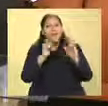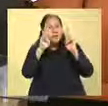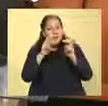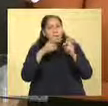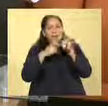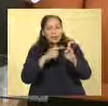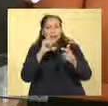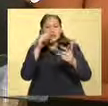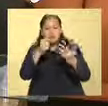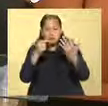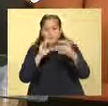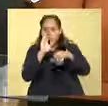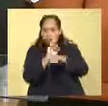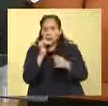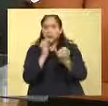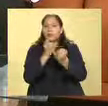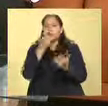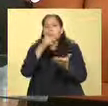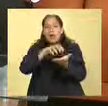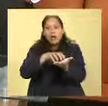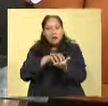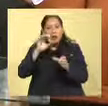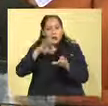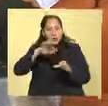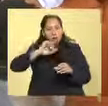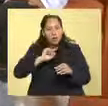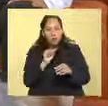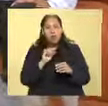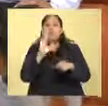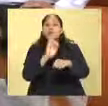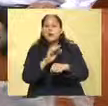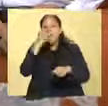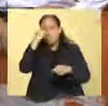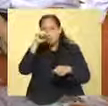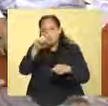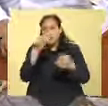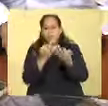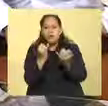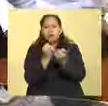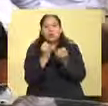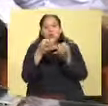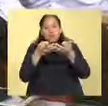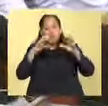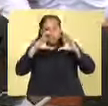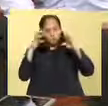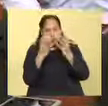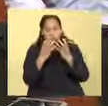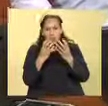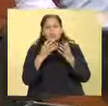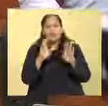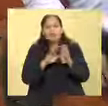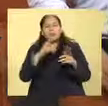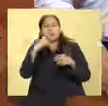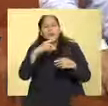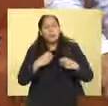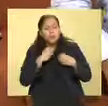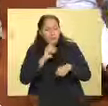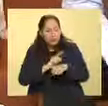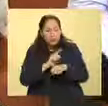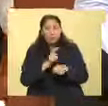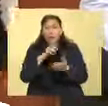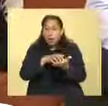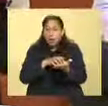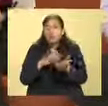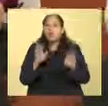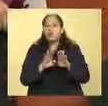Gracias. Y siguiendo hablando de beneficios y ahorros, ahora son los beneficios para ti y el planeta, medidas sencillas en tu vida